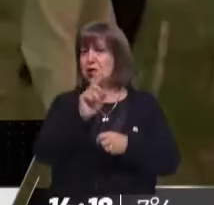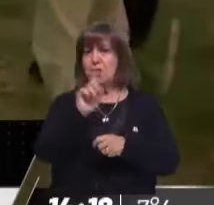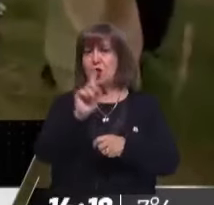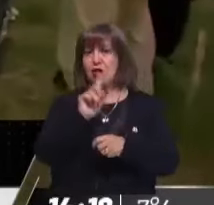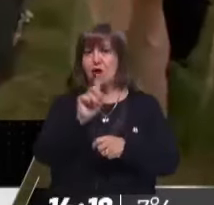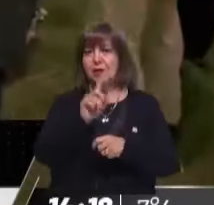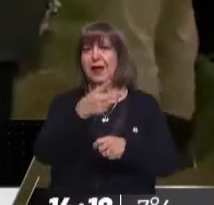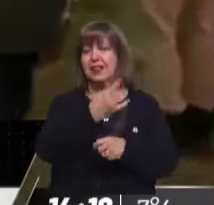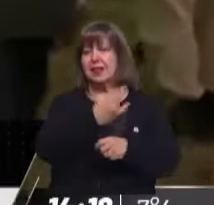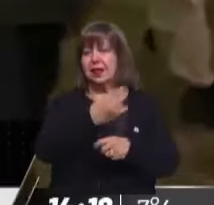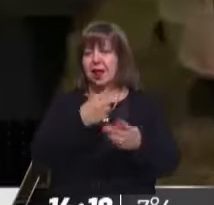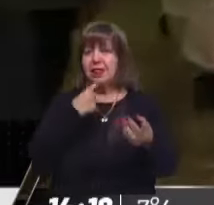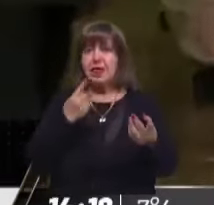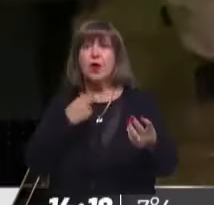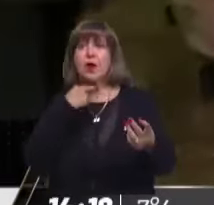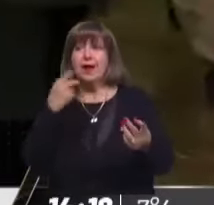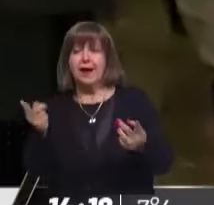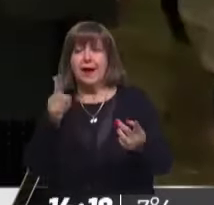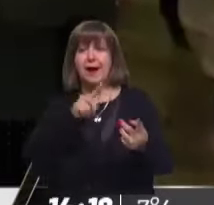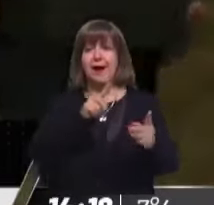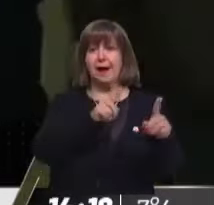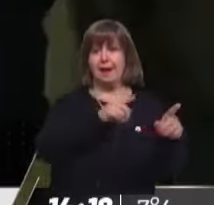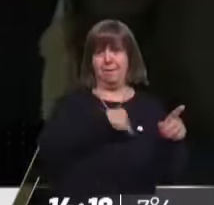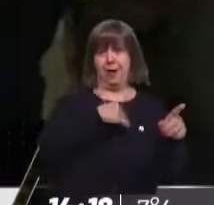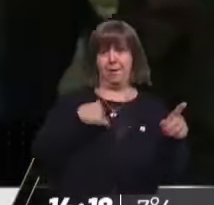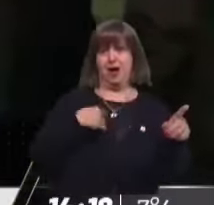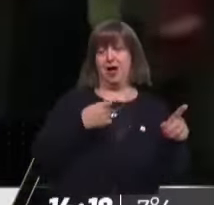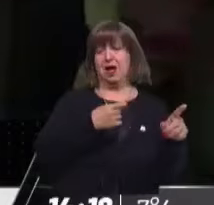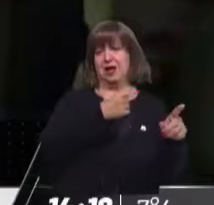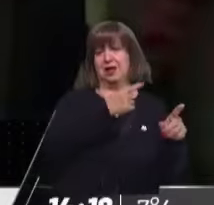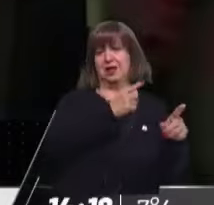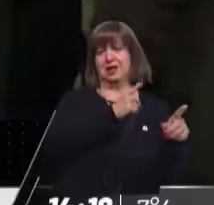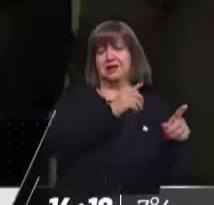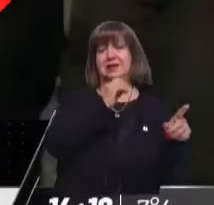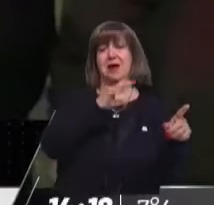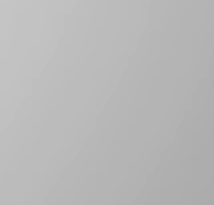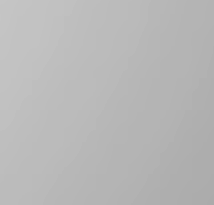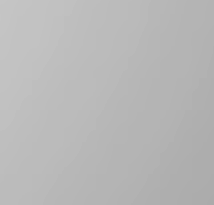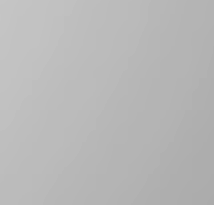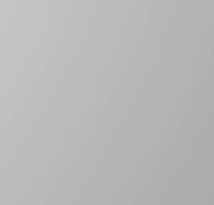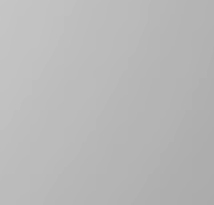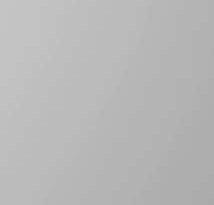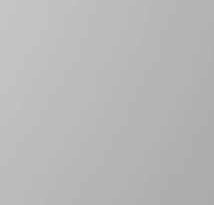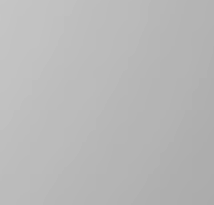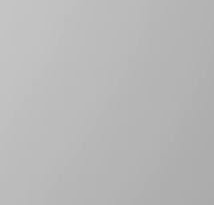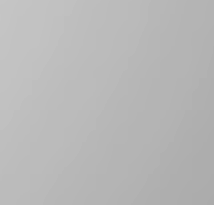Recordemos que él abona la hipótesis de que es un caso de trata de personas.